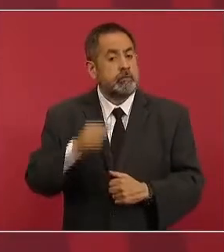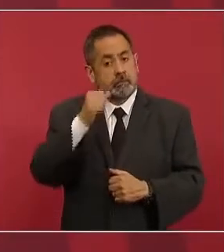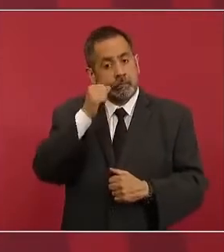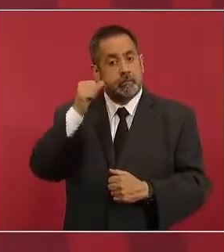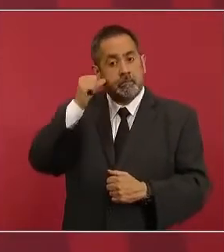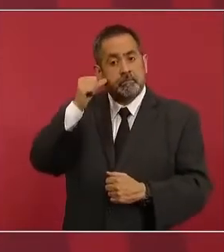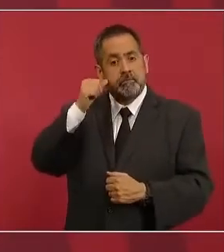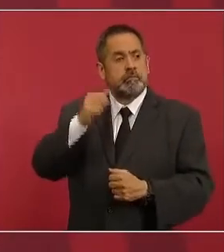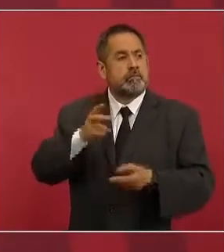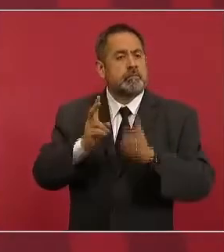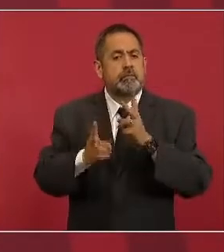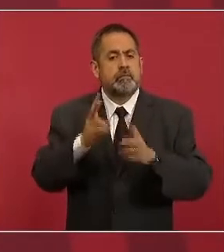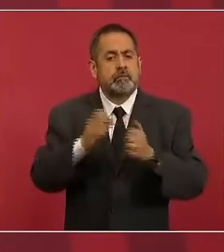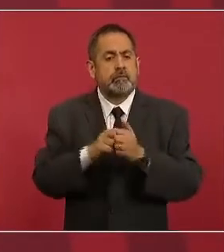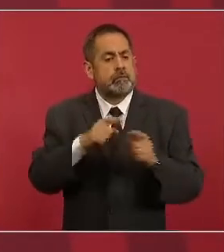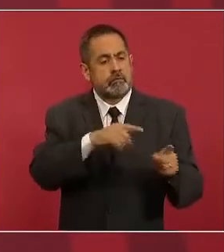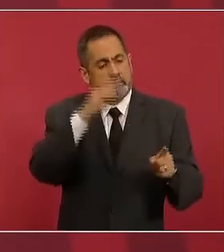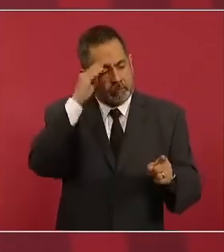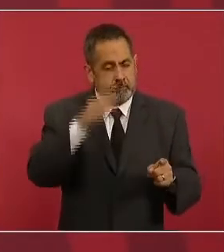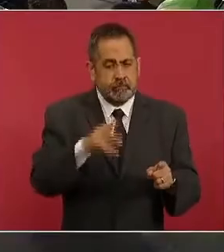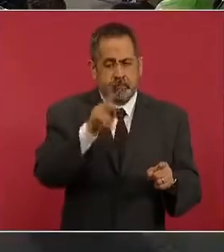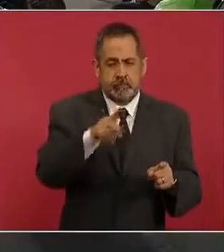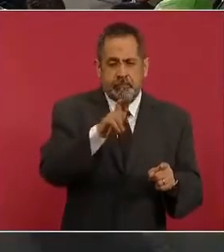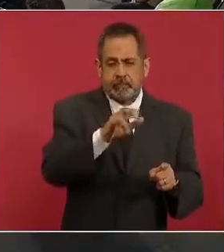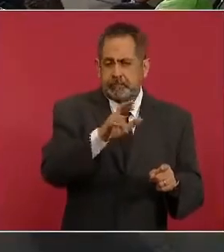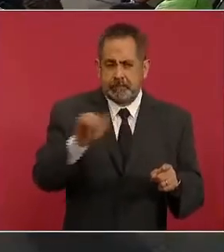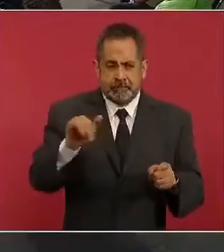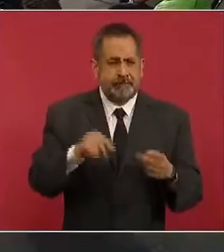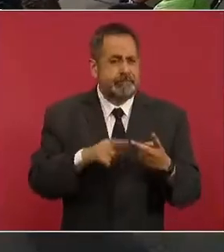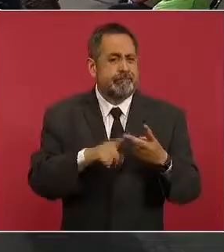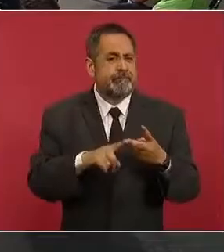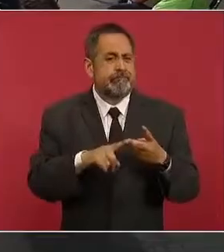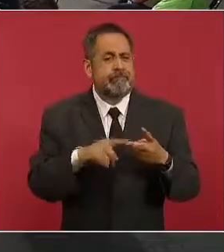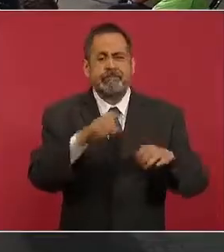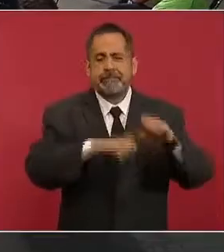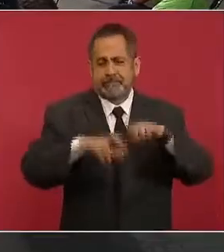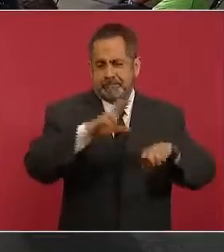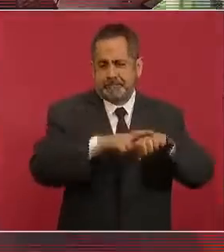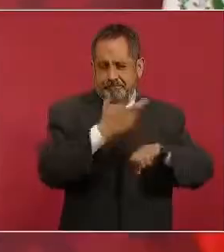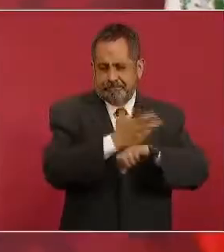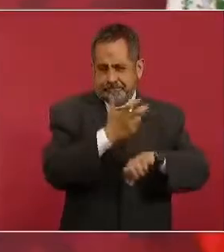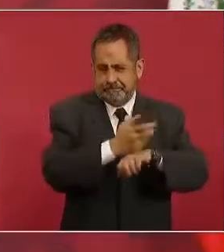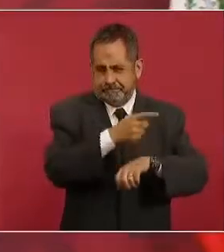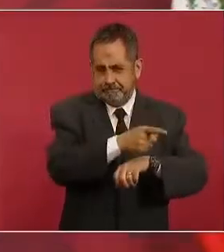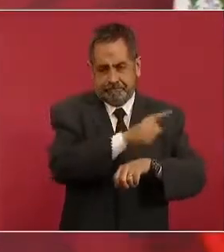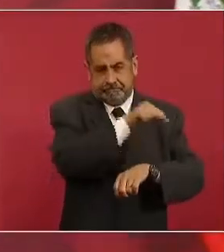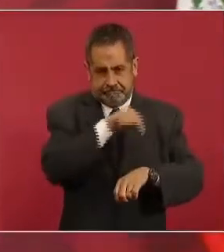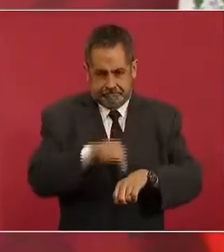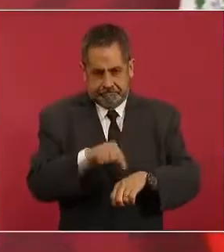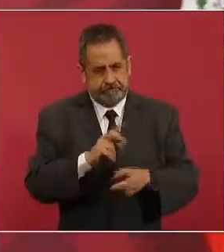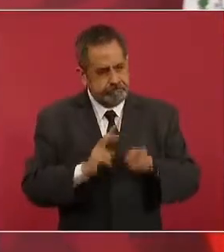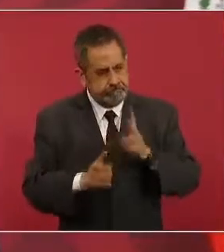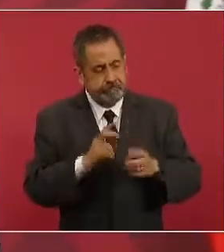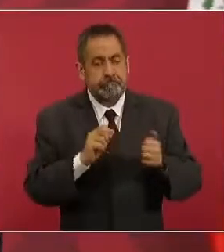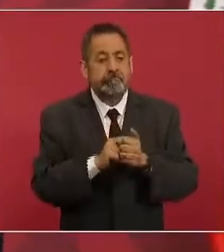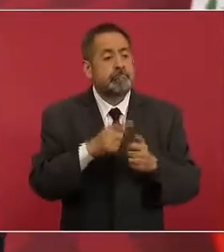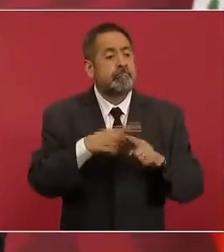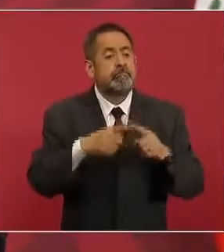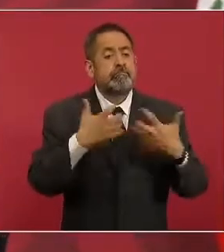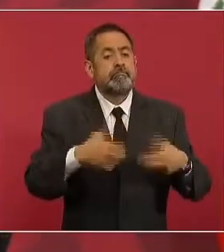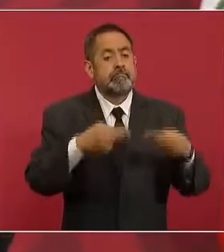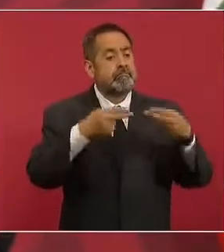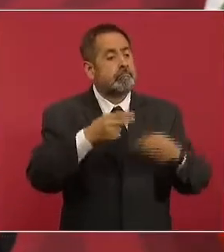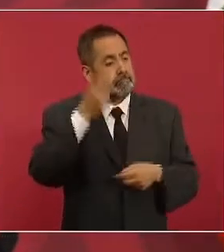con el señor Kerry, el embajador de Estados Unidos en México, con